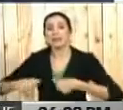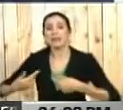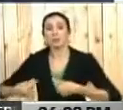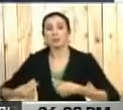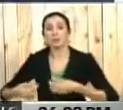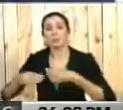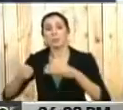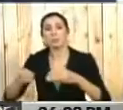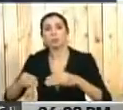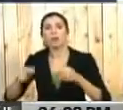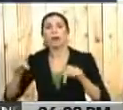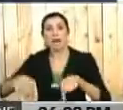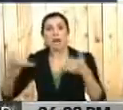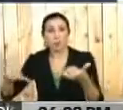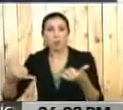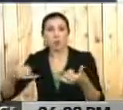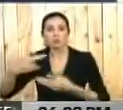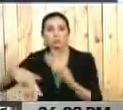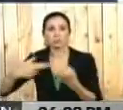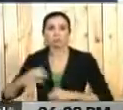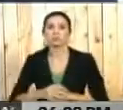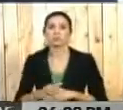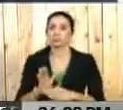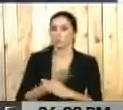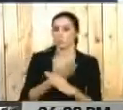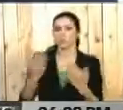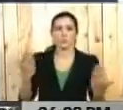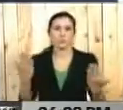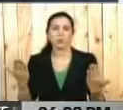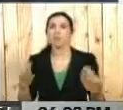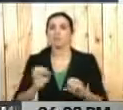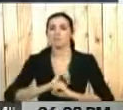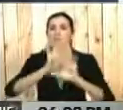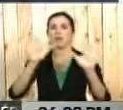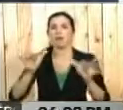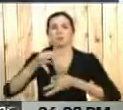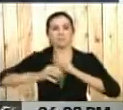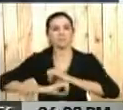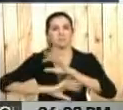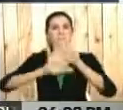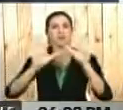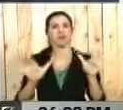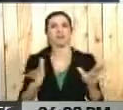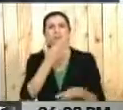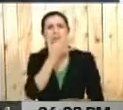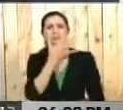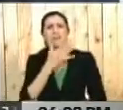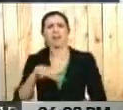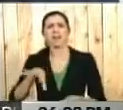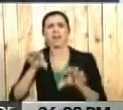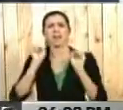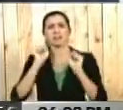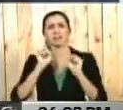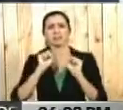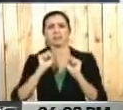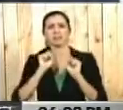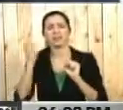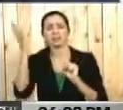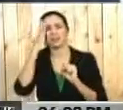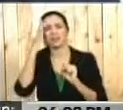humanismo bolivariano. Lo hizo de una manera muy sencilla, muy clara, de fácil conocimiento,